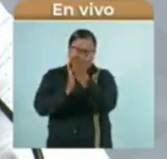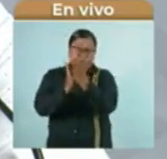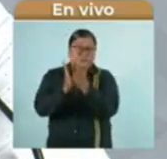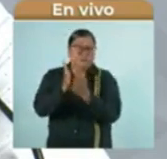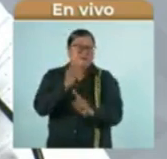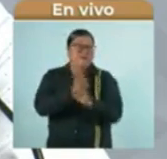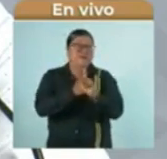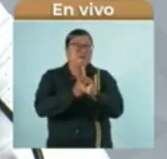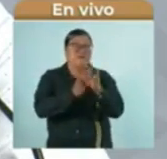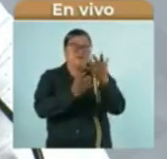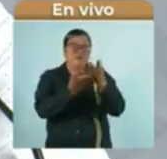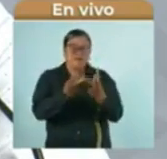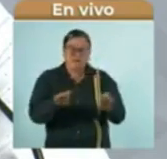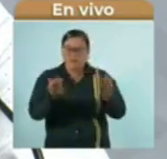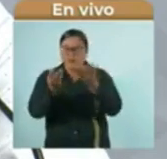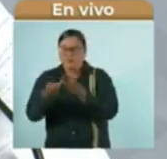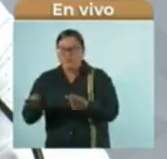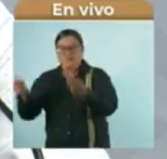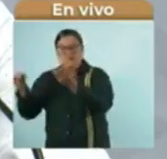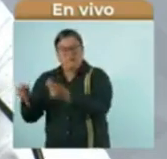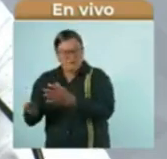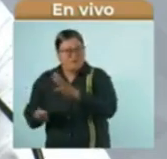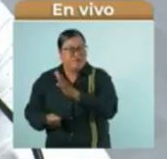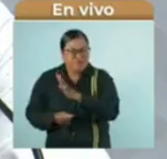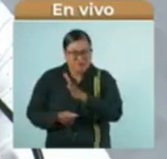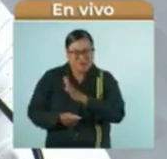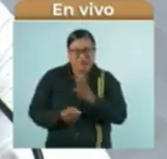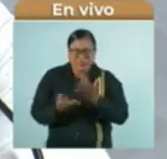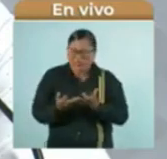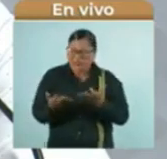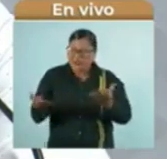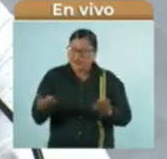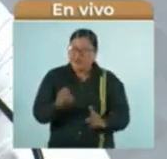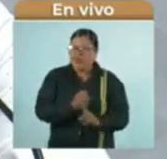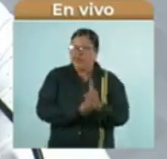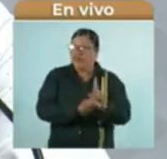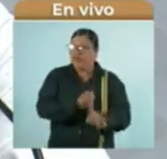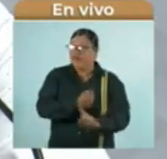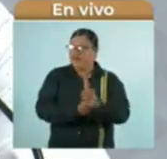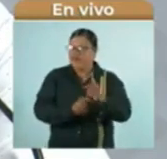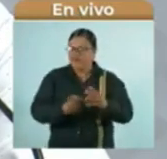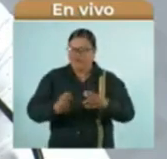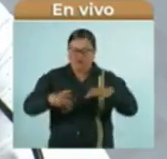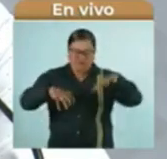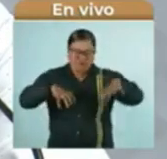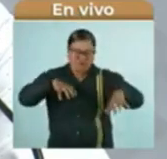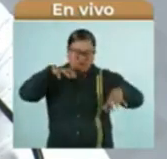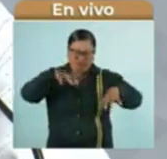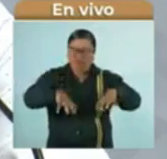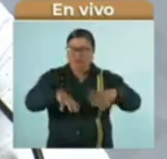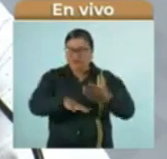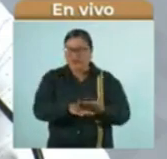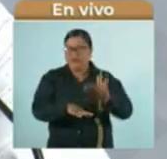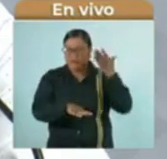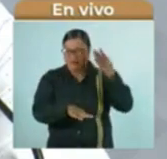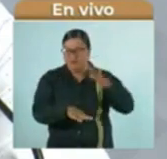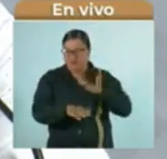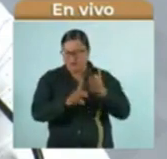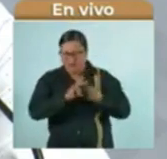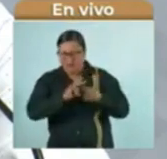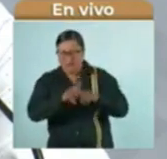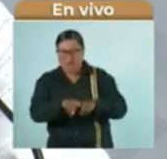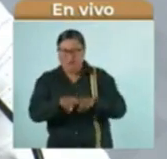conflictividad de todo el universo por la tierra de los problemas de por la tierra que teníamos al inicio de